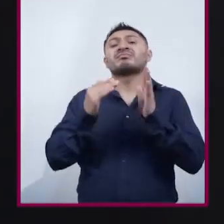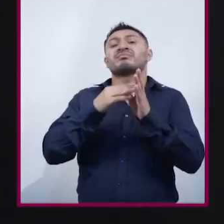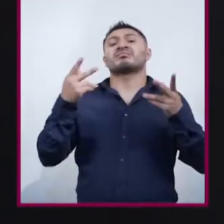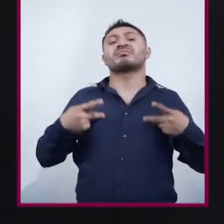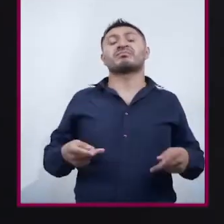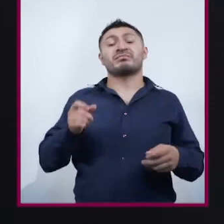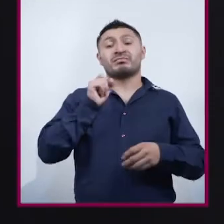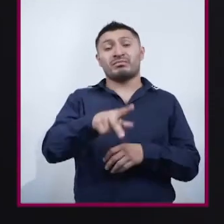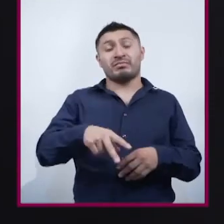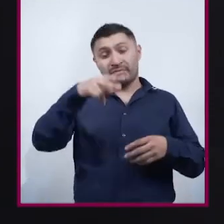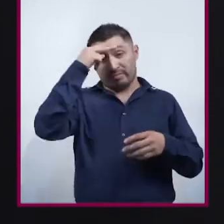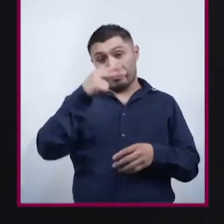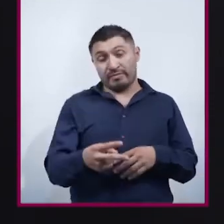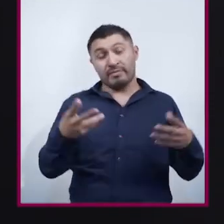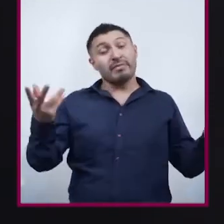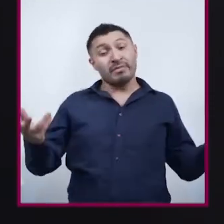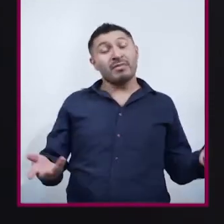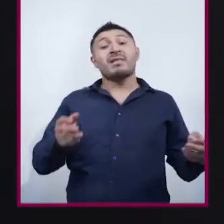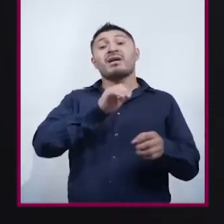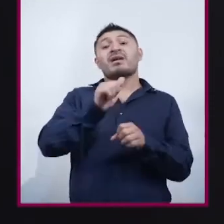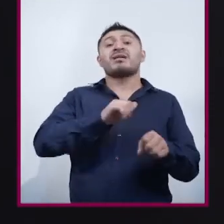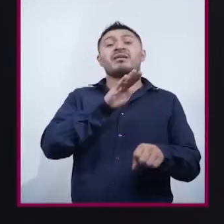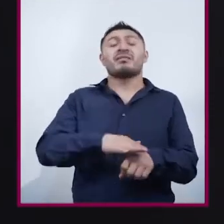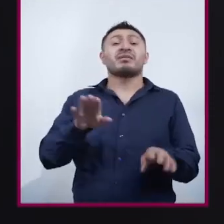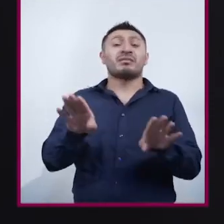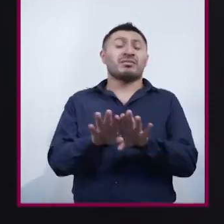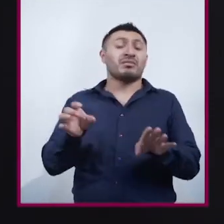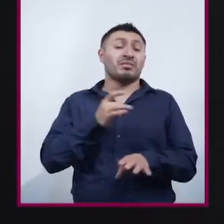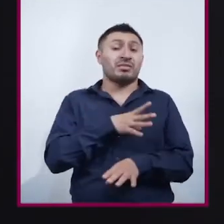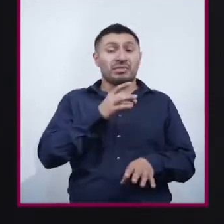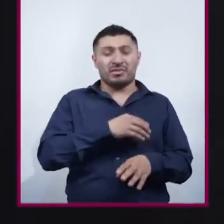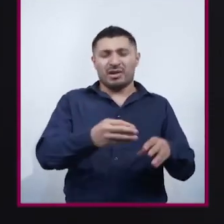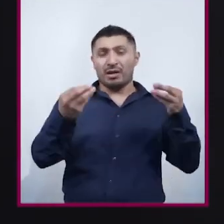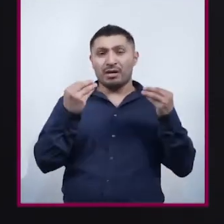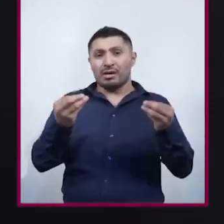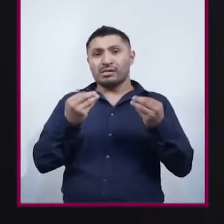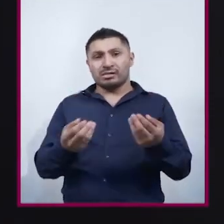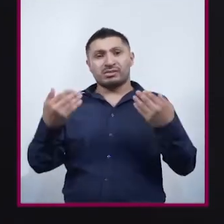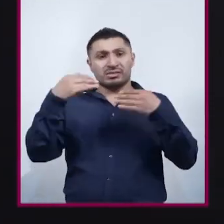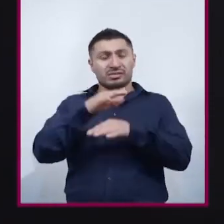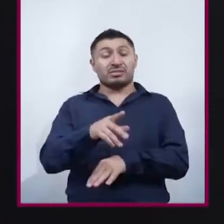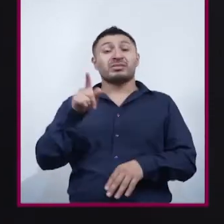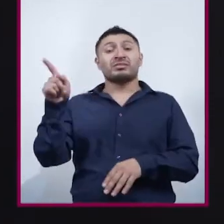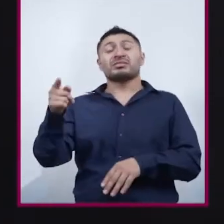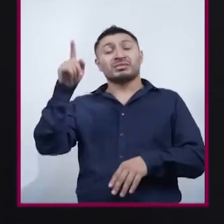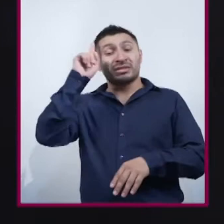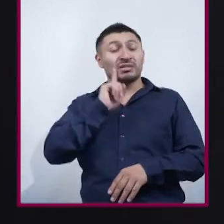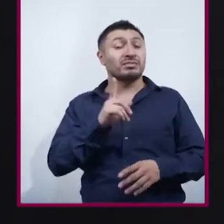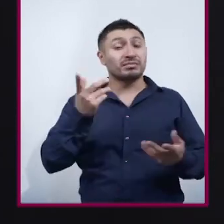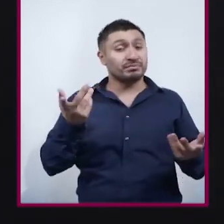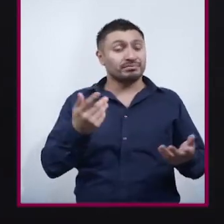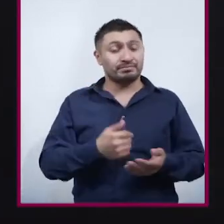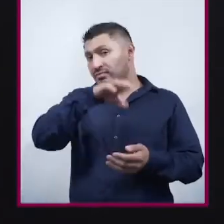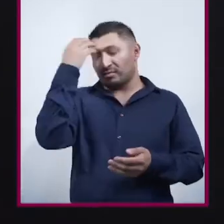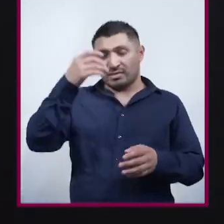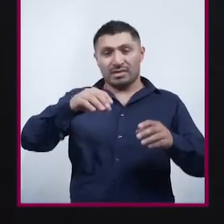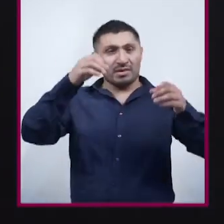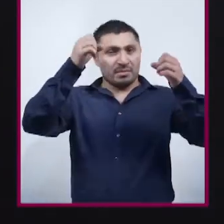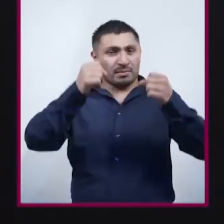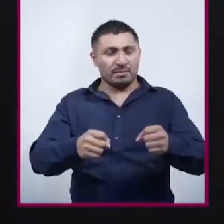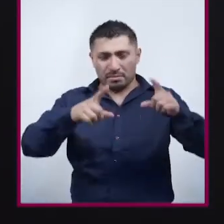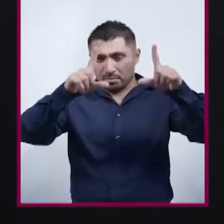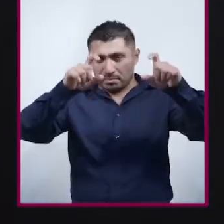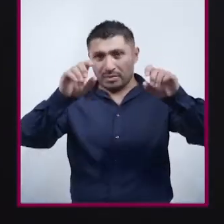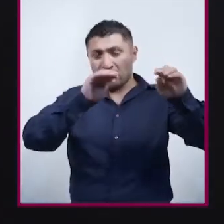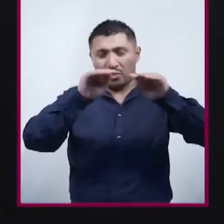personas, incluidos las y los mexicanos, que además fueron víctimas del miedo desproporcionado de una corresponsal. Ya sean